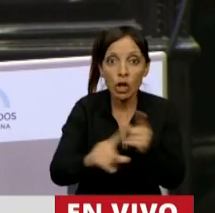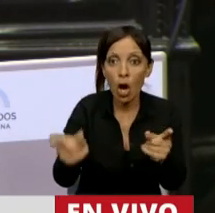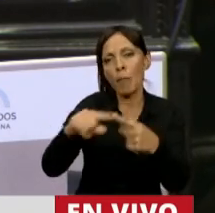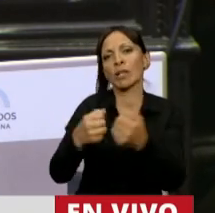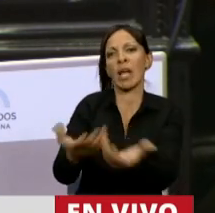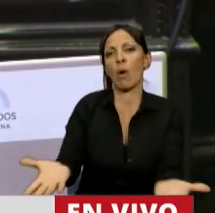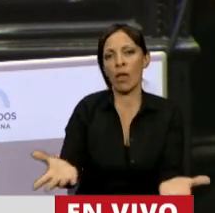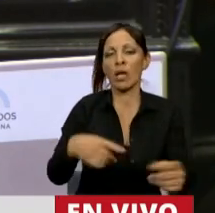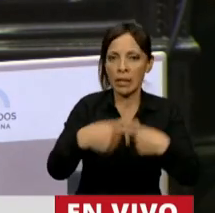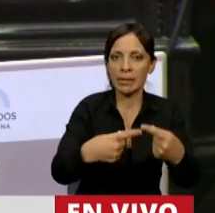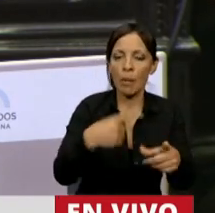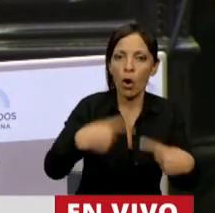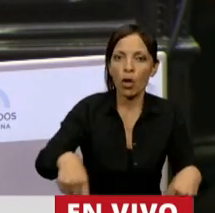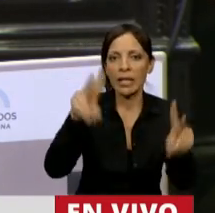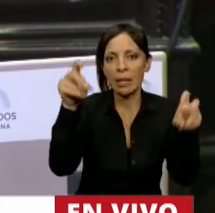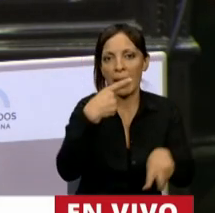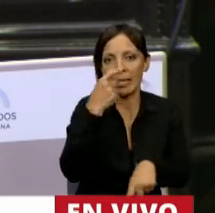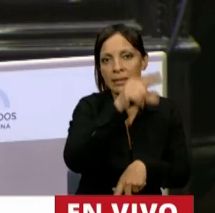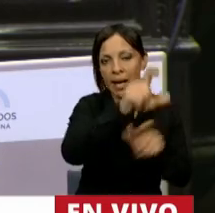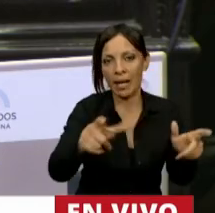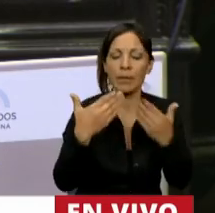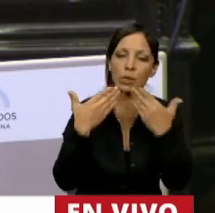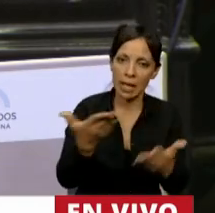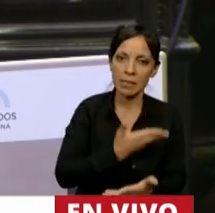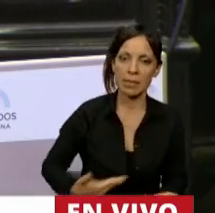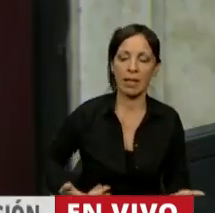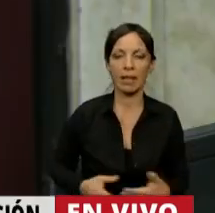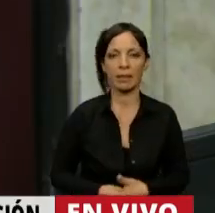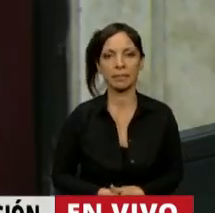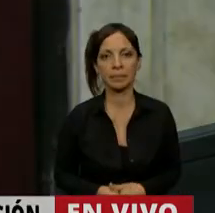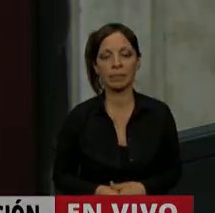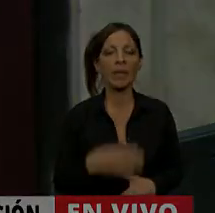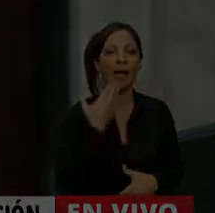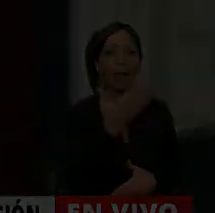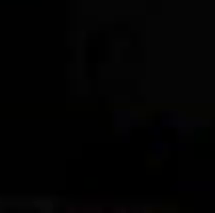avanzar en las cosas que le interesan a la ciudadanía. Gracias, presidente. Gracias, diputada Penaca.